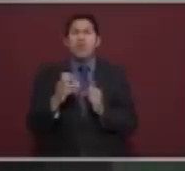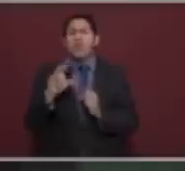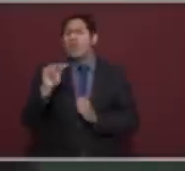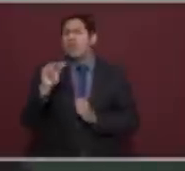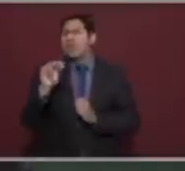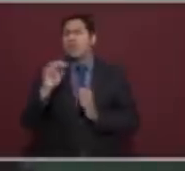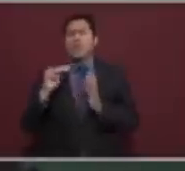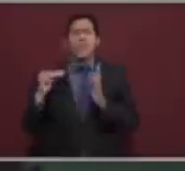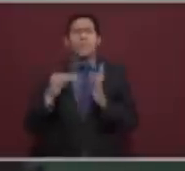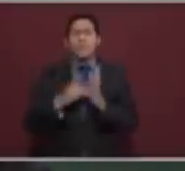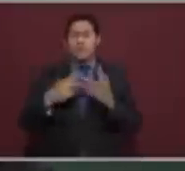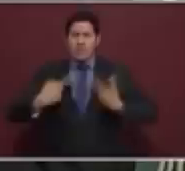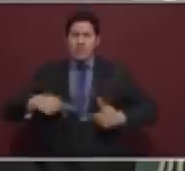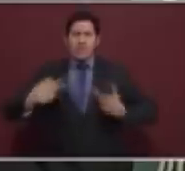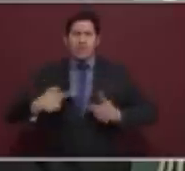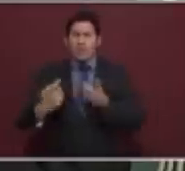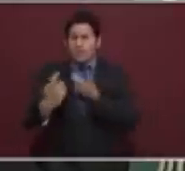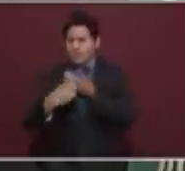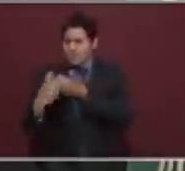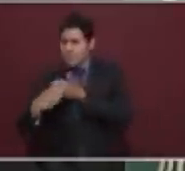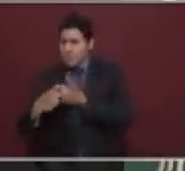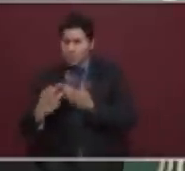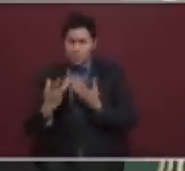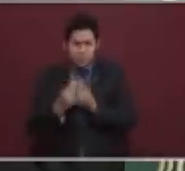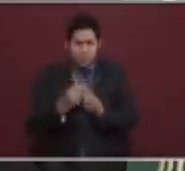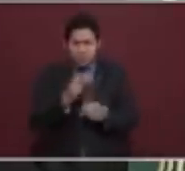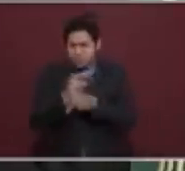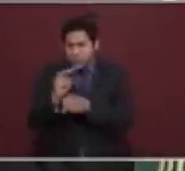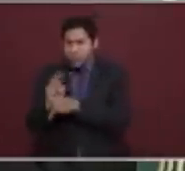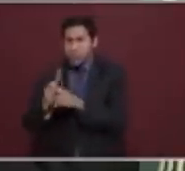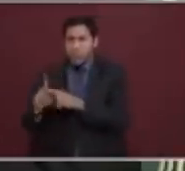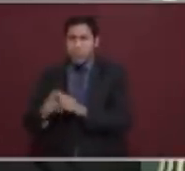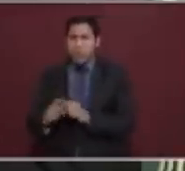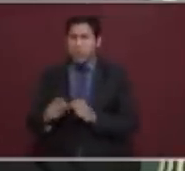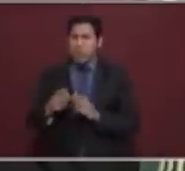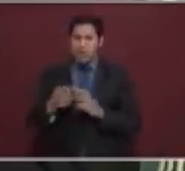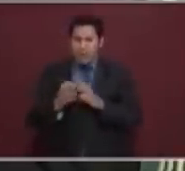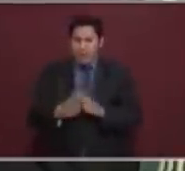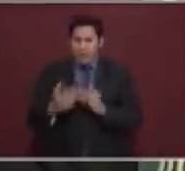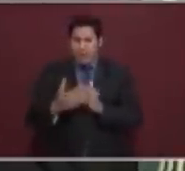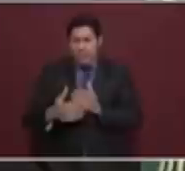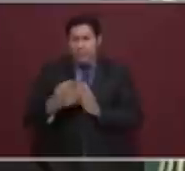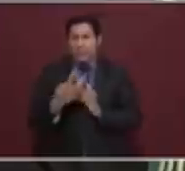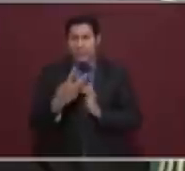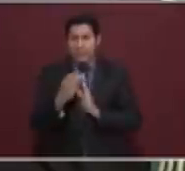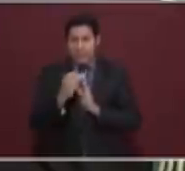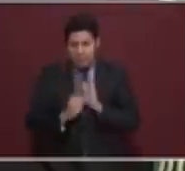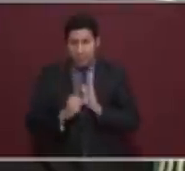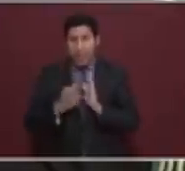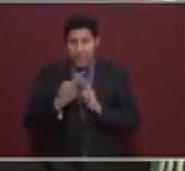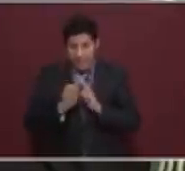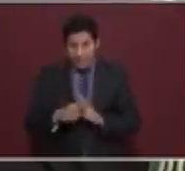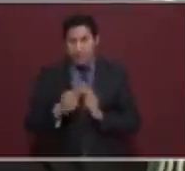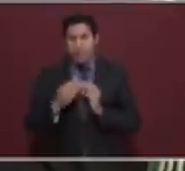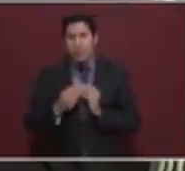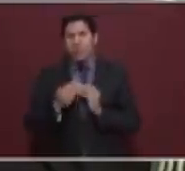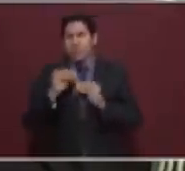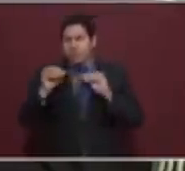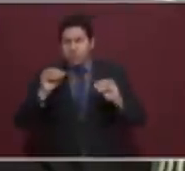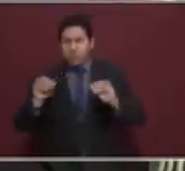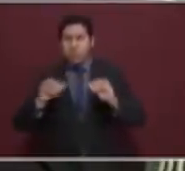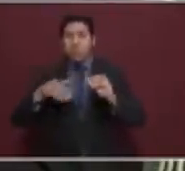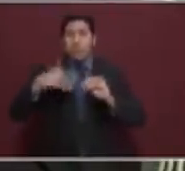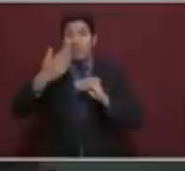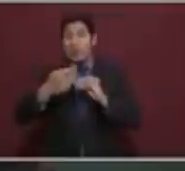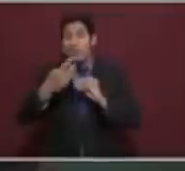elementos los primeros estarán en tres meses y así cada 34 meses estaremos